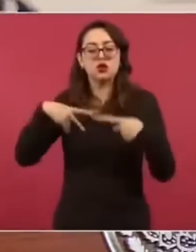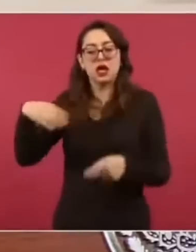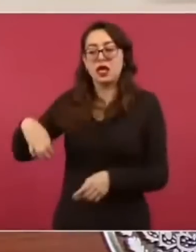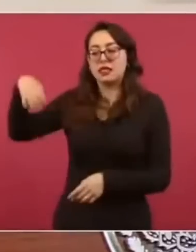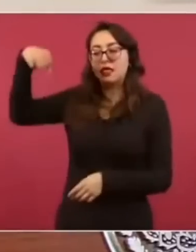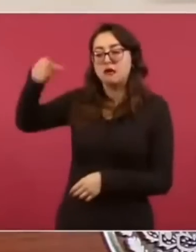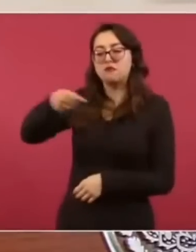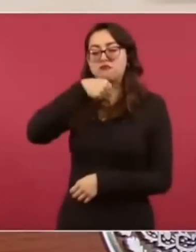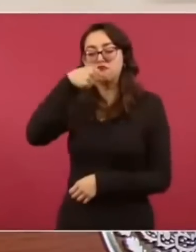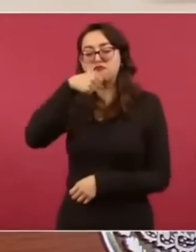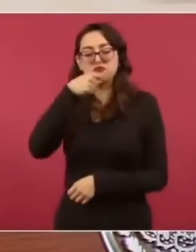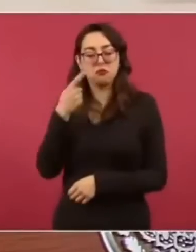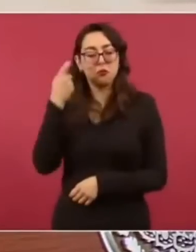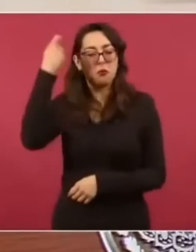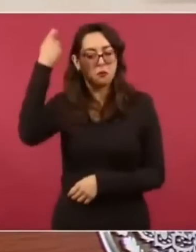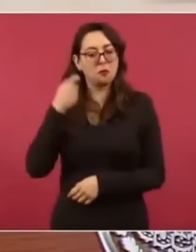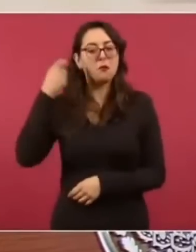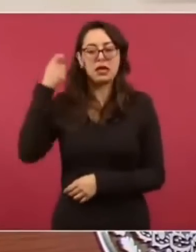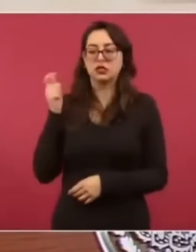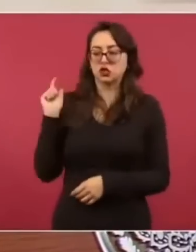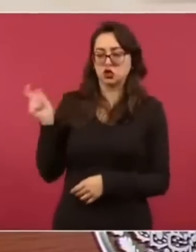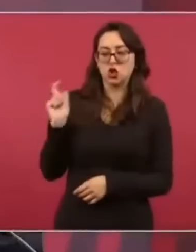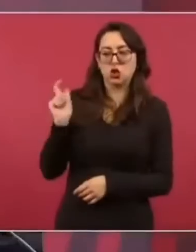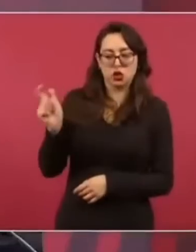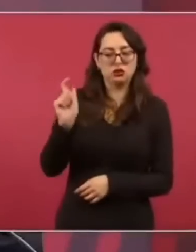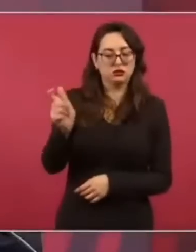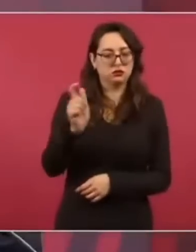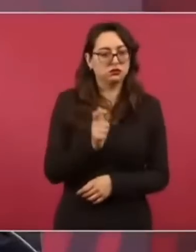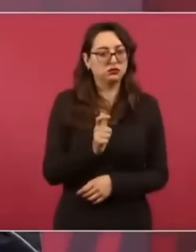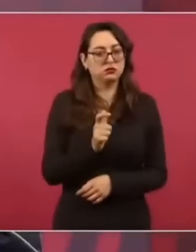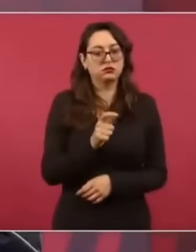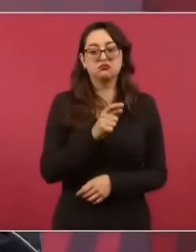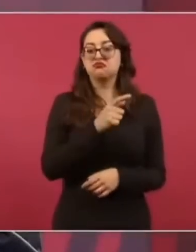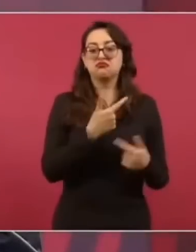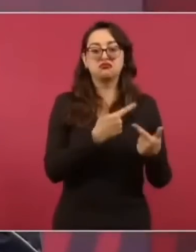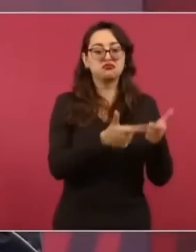contra de las pensiones.